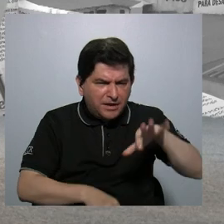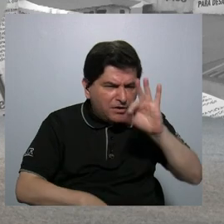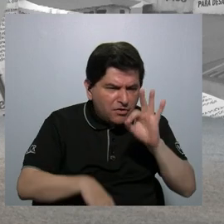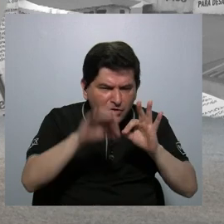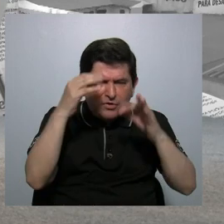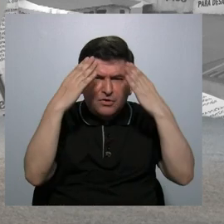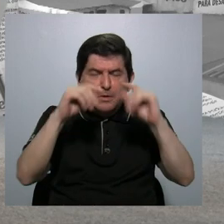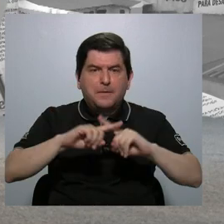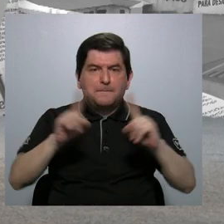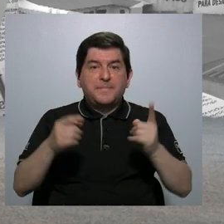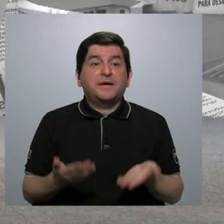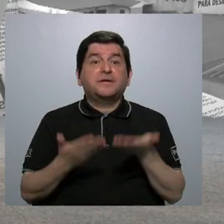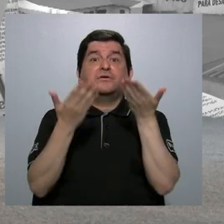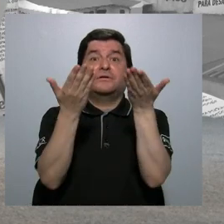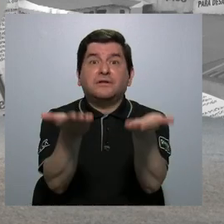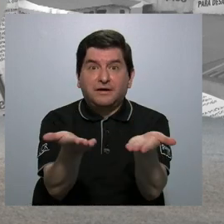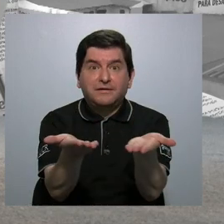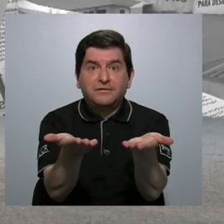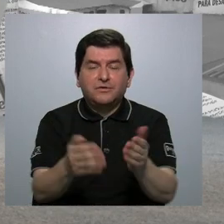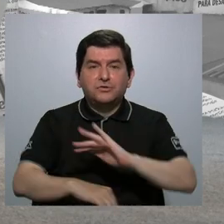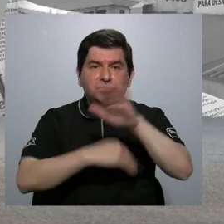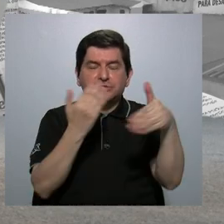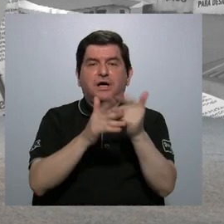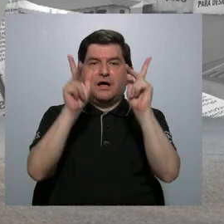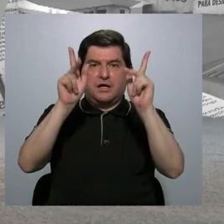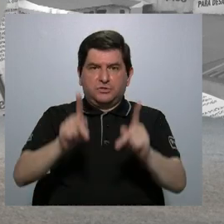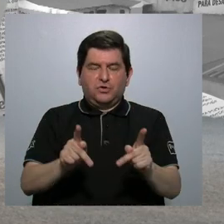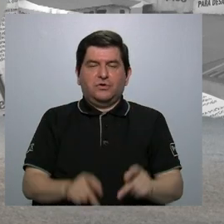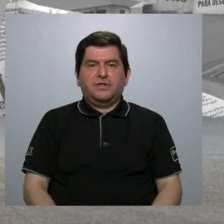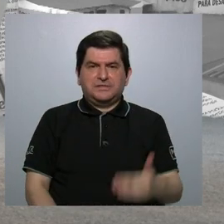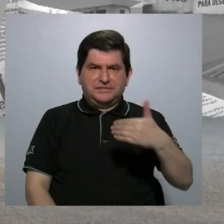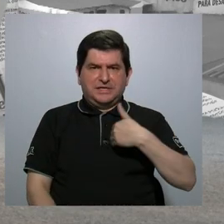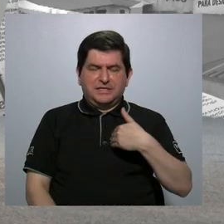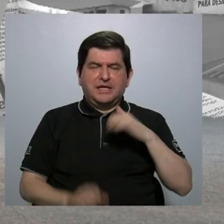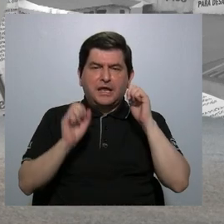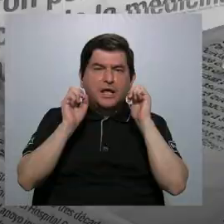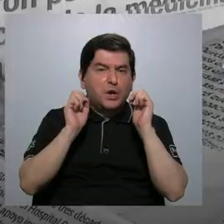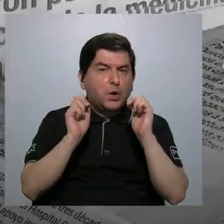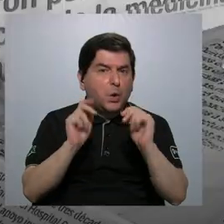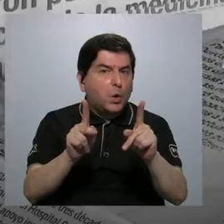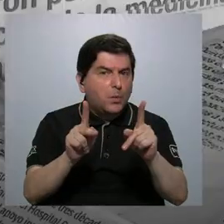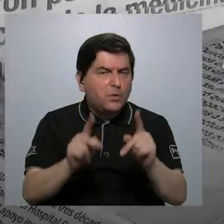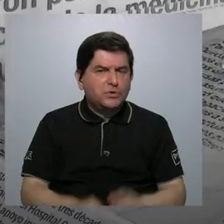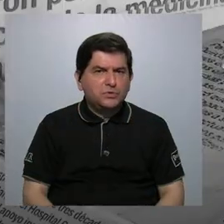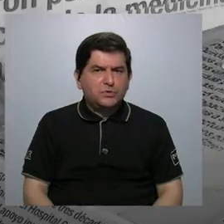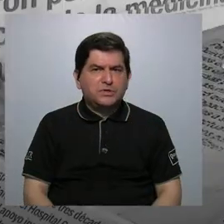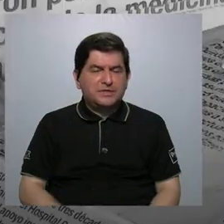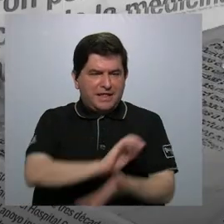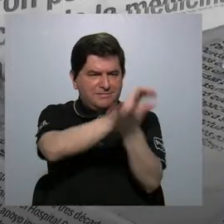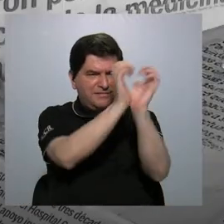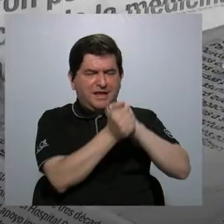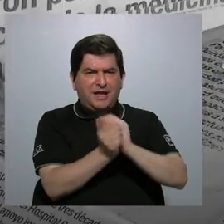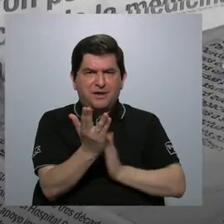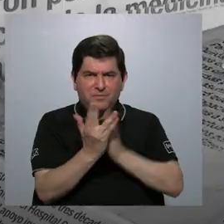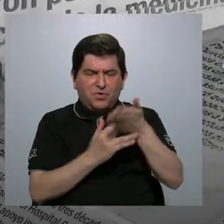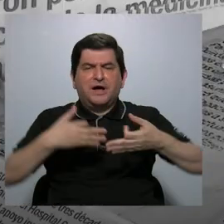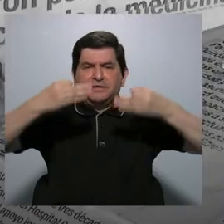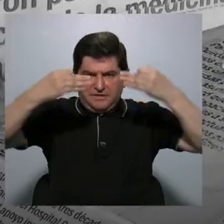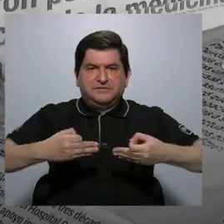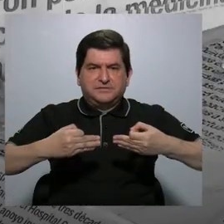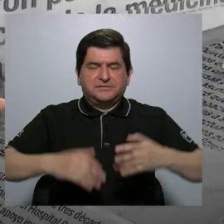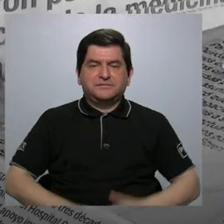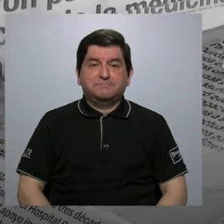datos, pero los ponemos a disposición de todas las personas que tienen alguna posibilidad de generar un cambio a través de sus